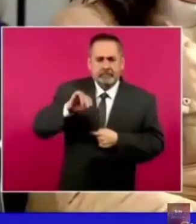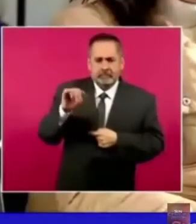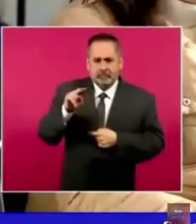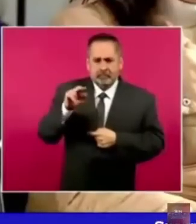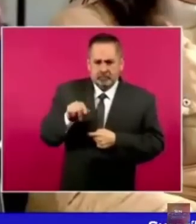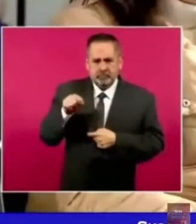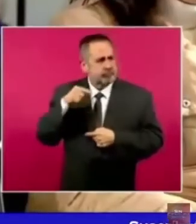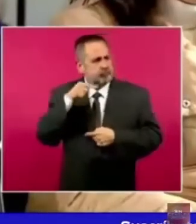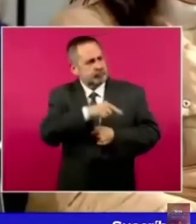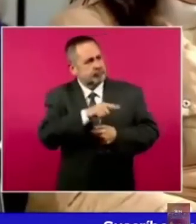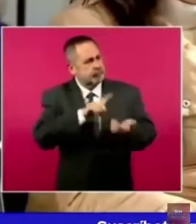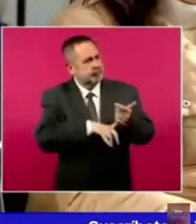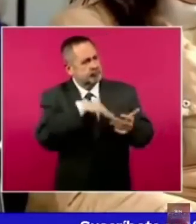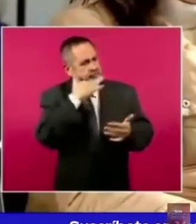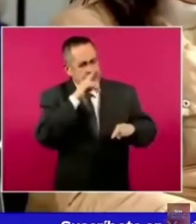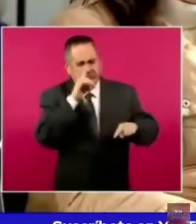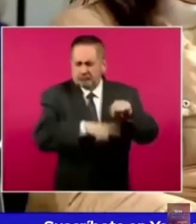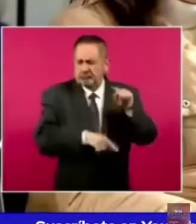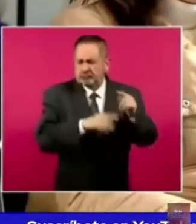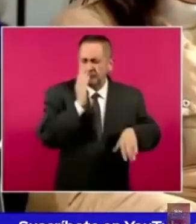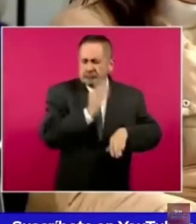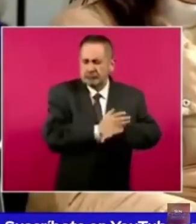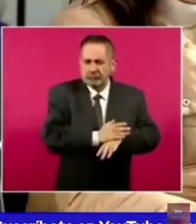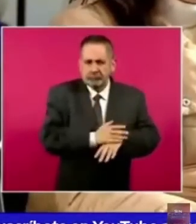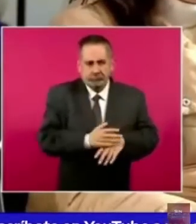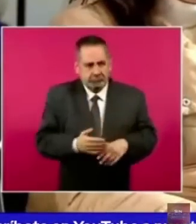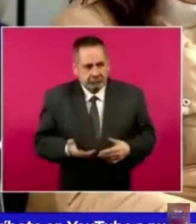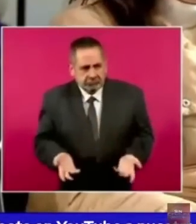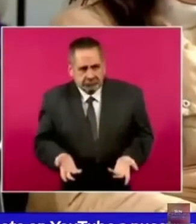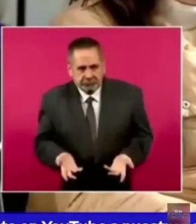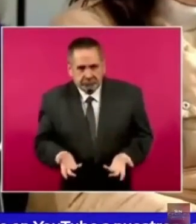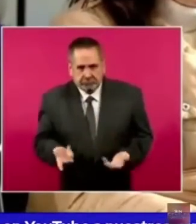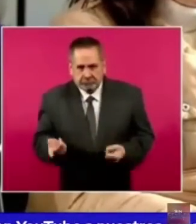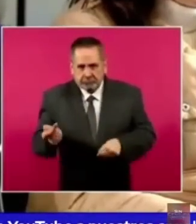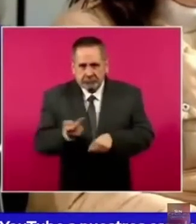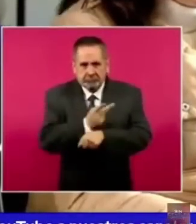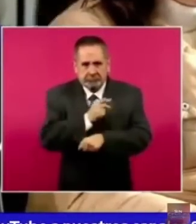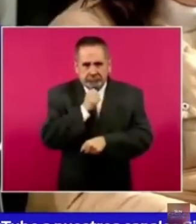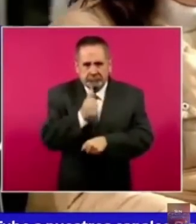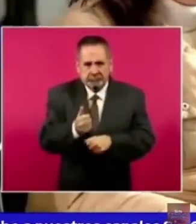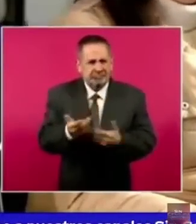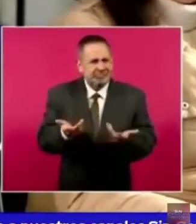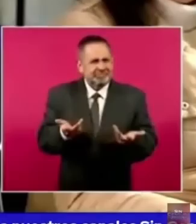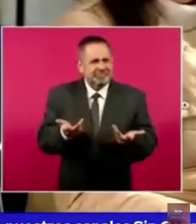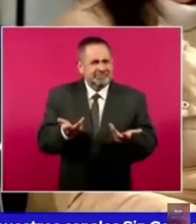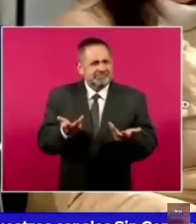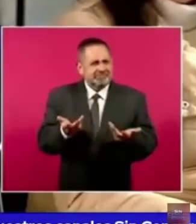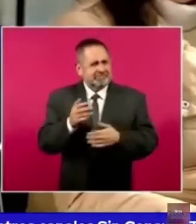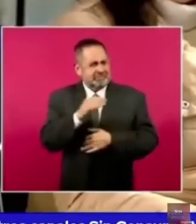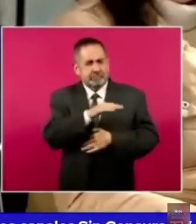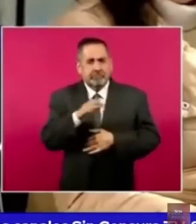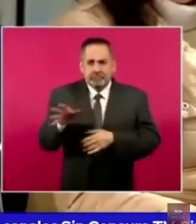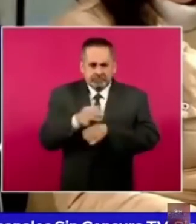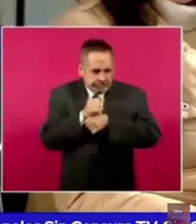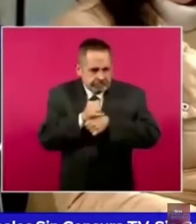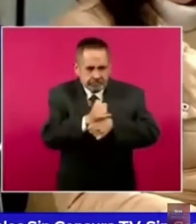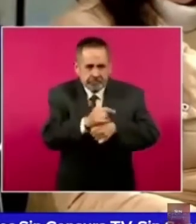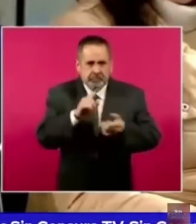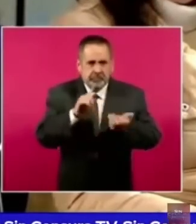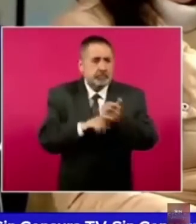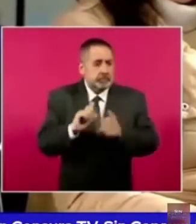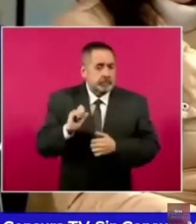se iba a combatir ahí la corrupción, pues no hay nada en ese sentido. ¿Qué ha pasado? Ha habido auditorías con